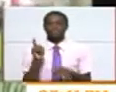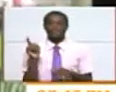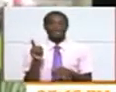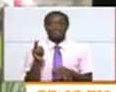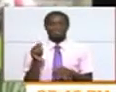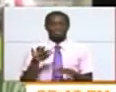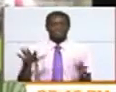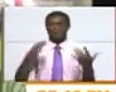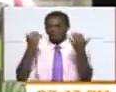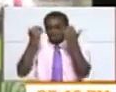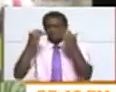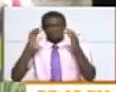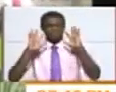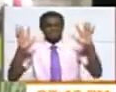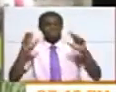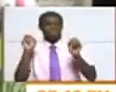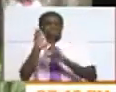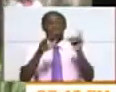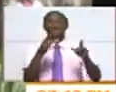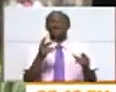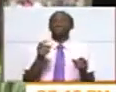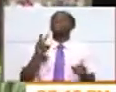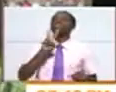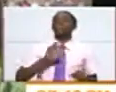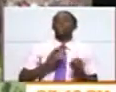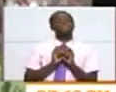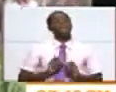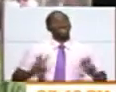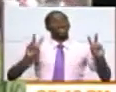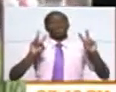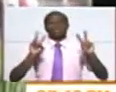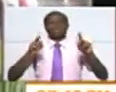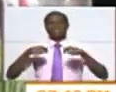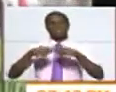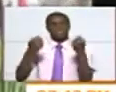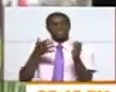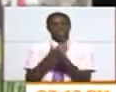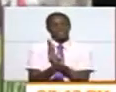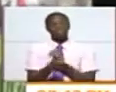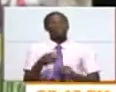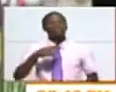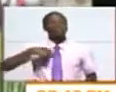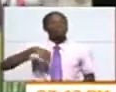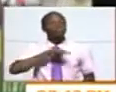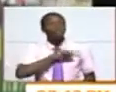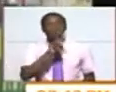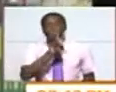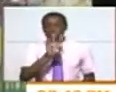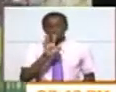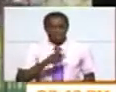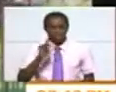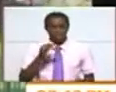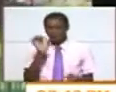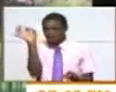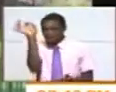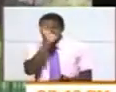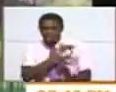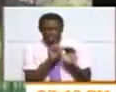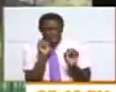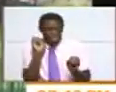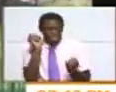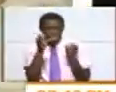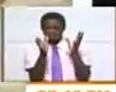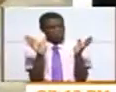Vandálico que atenta contra los valores de los venezolanos. Nosotros somos gente que no somos cochina, que no tenemos ese tipo